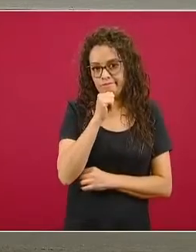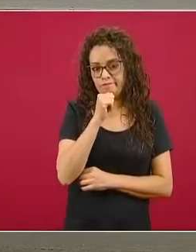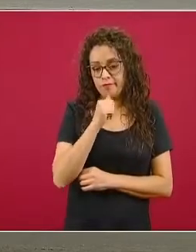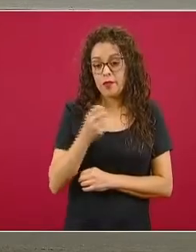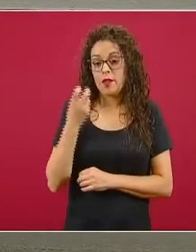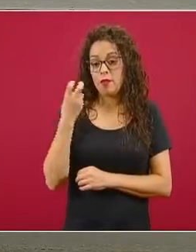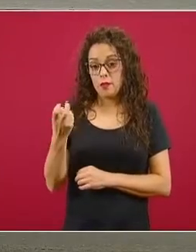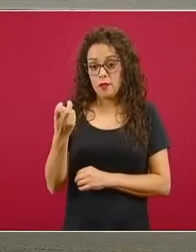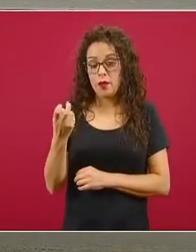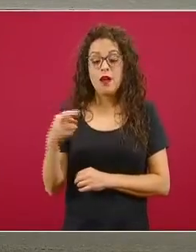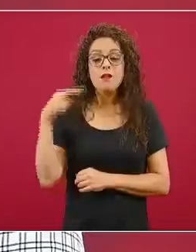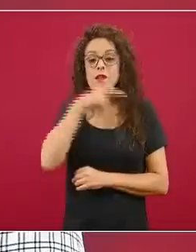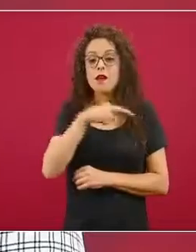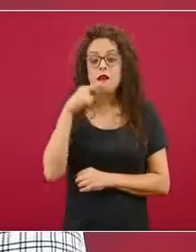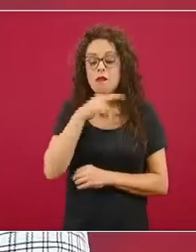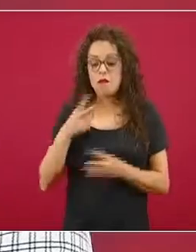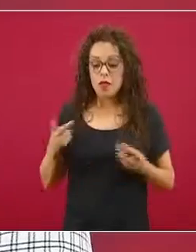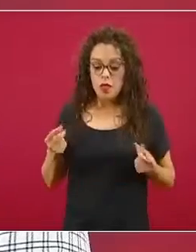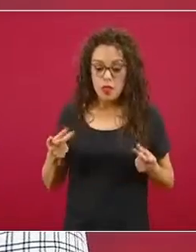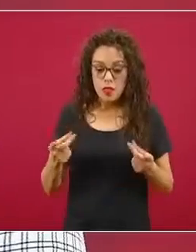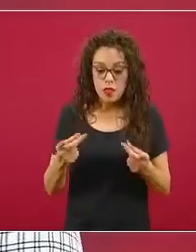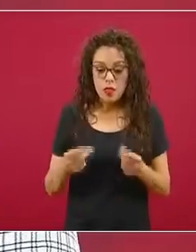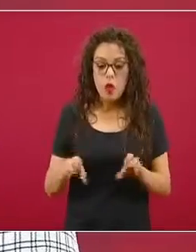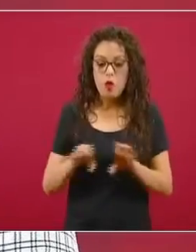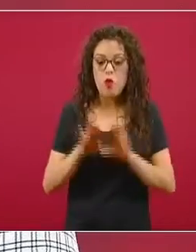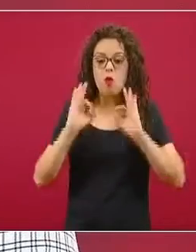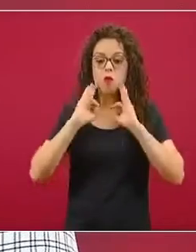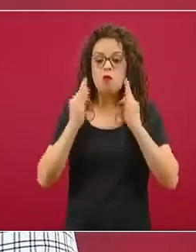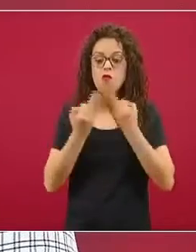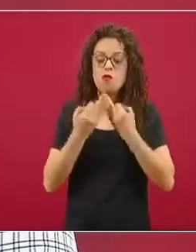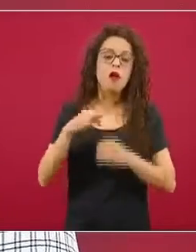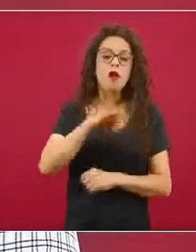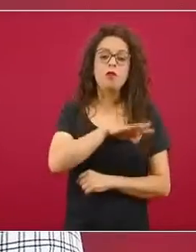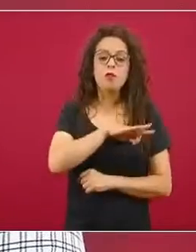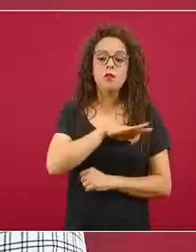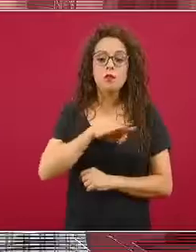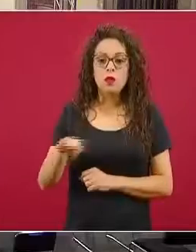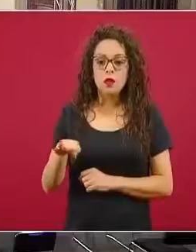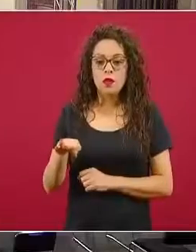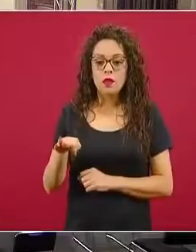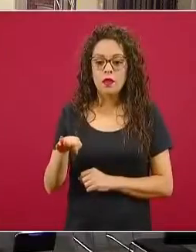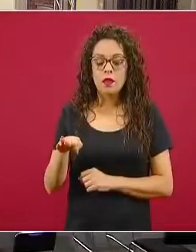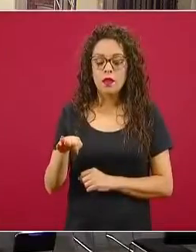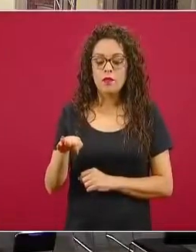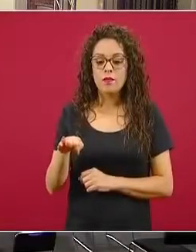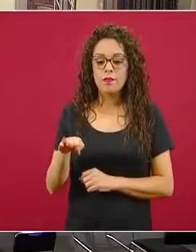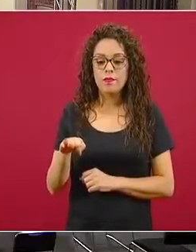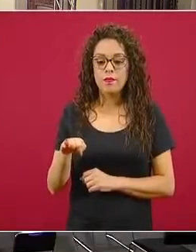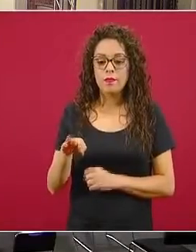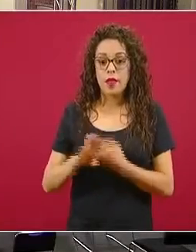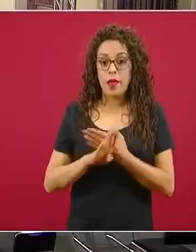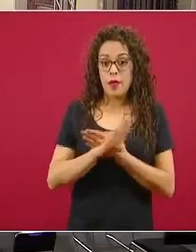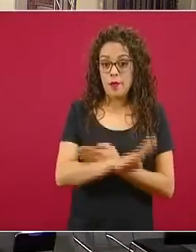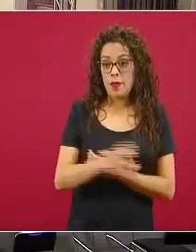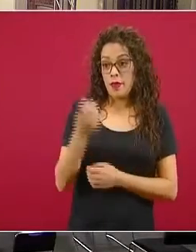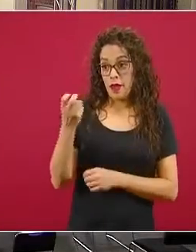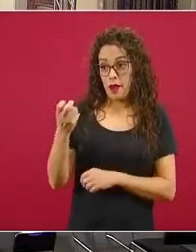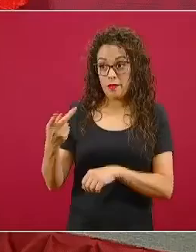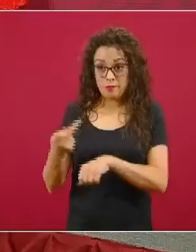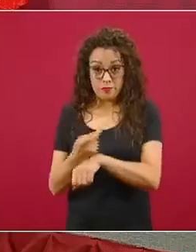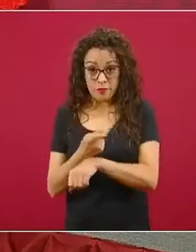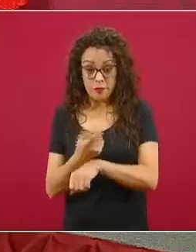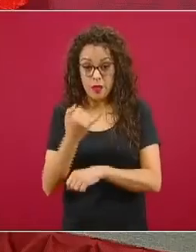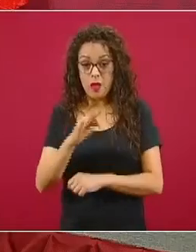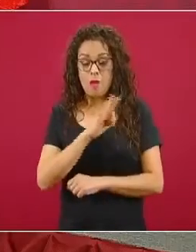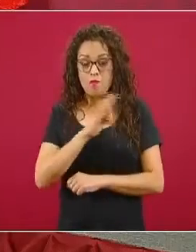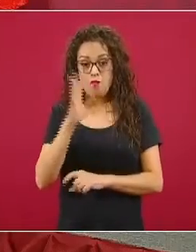la acción inmediata o la manera en cómo podemos sí incidir en que esto ocurra y que se